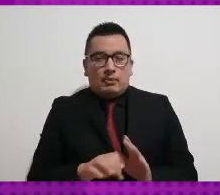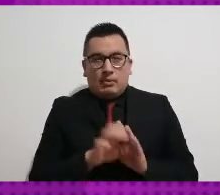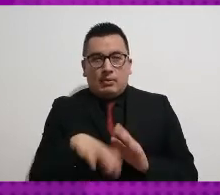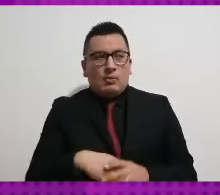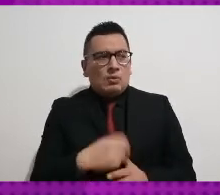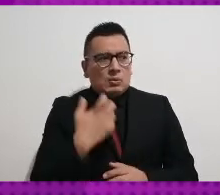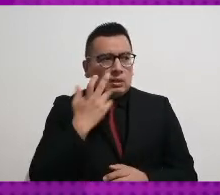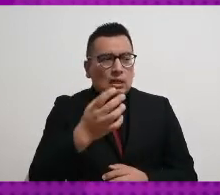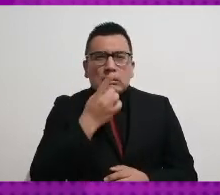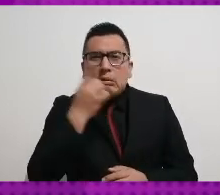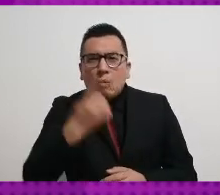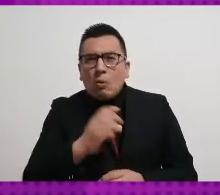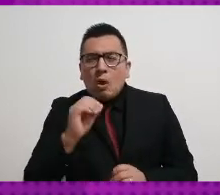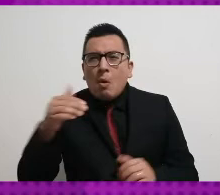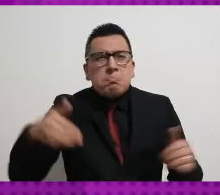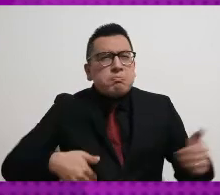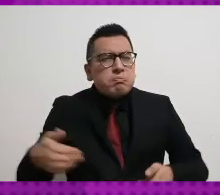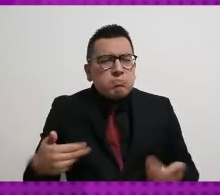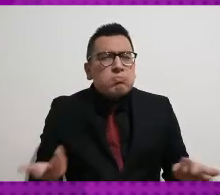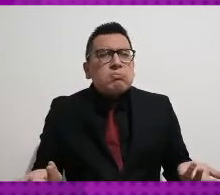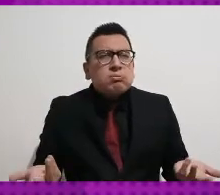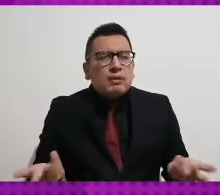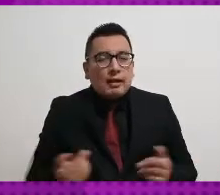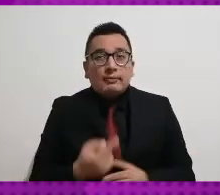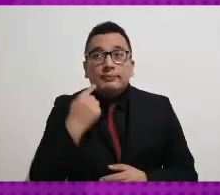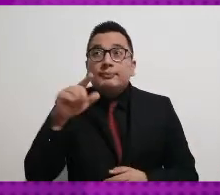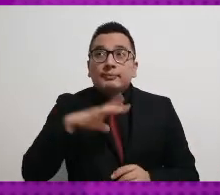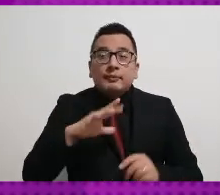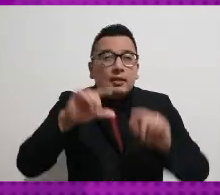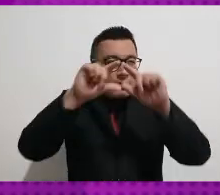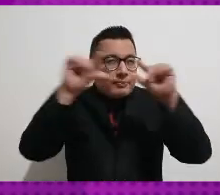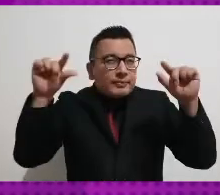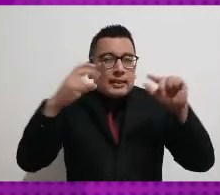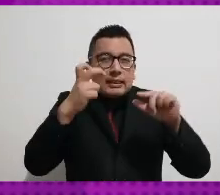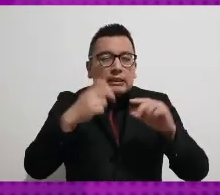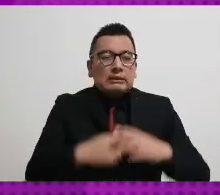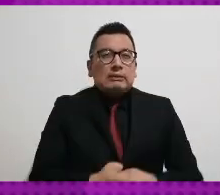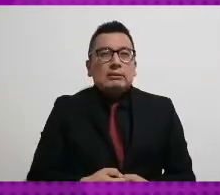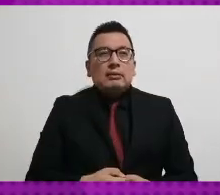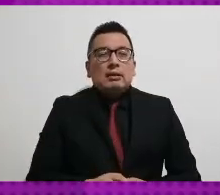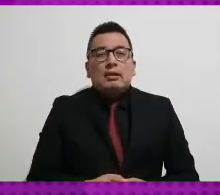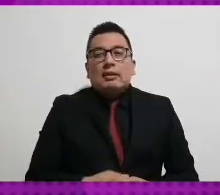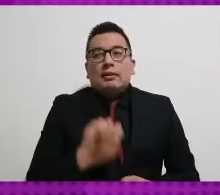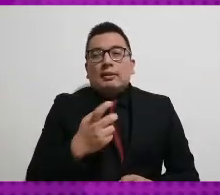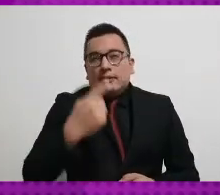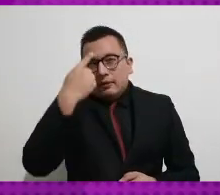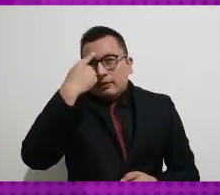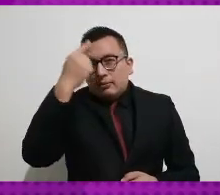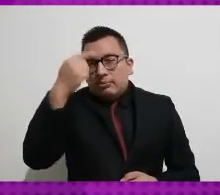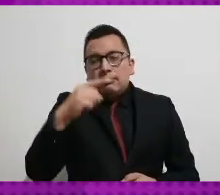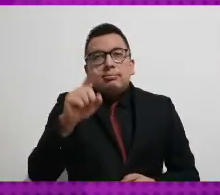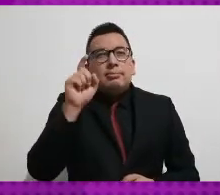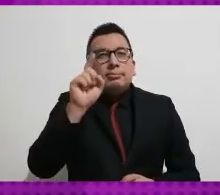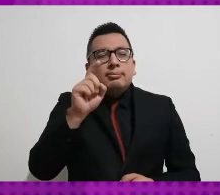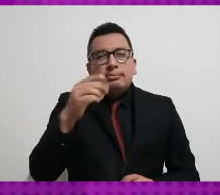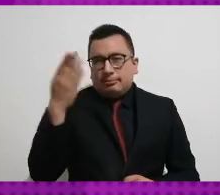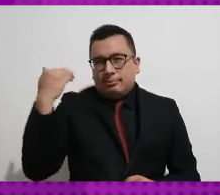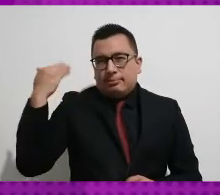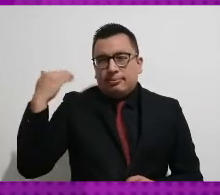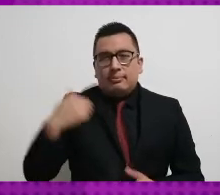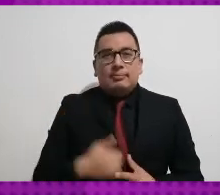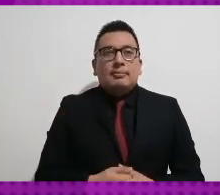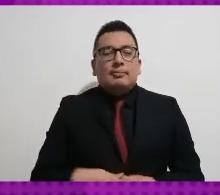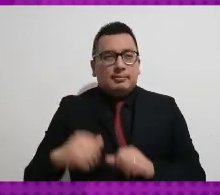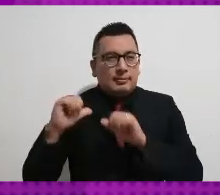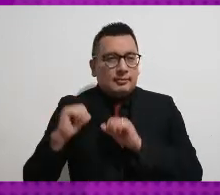y denuncias, aquí tenemos este pequeño apartado, que es una de las herramientas de fácil acceso que emitió en